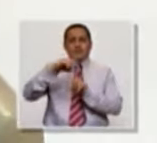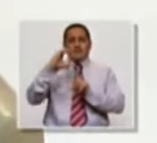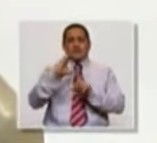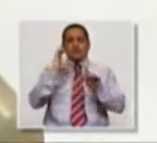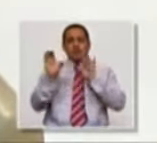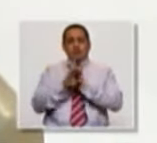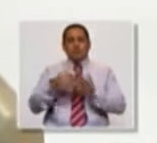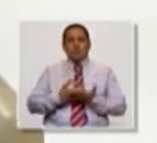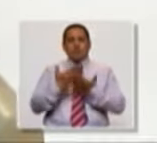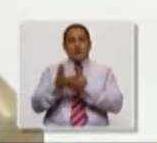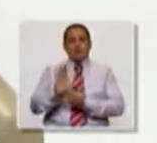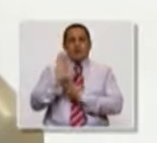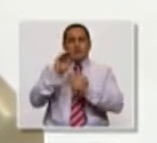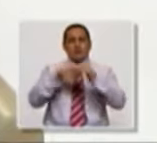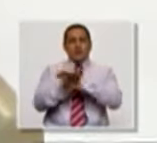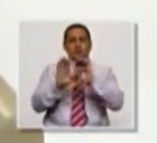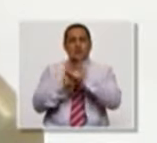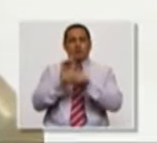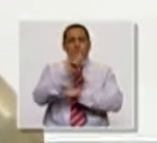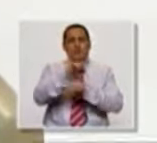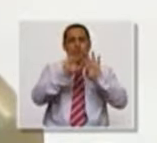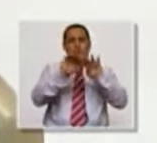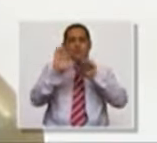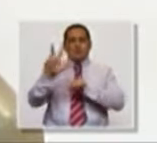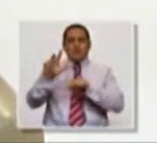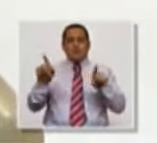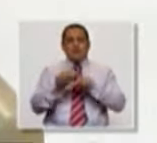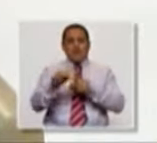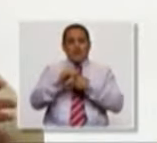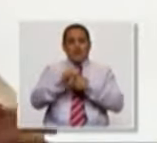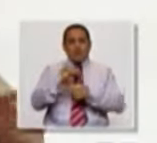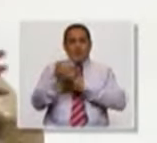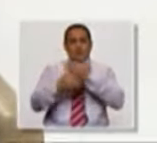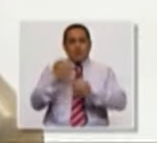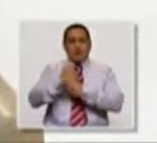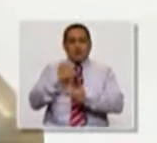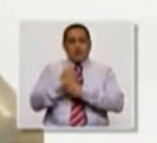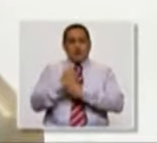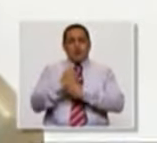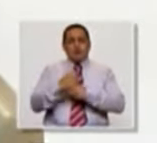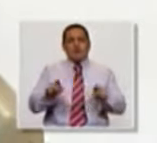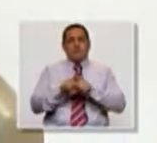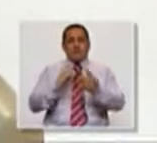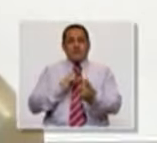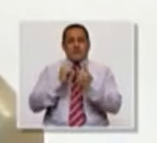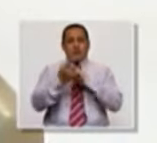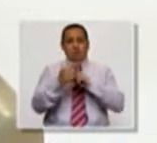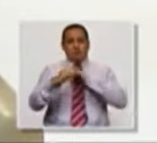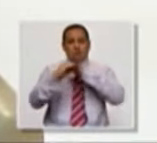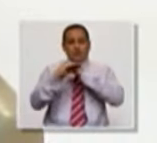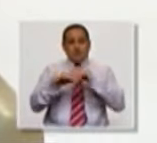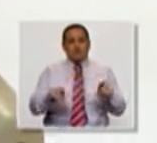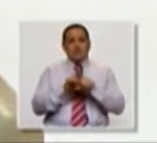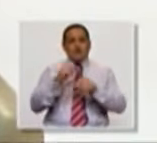Constitucional establecido en la Constitución del 93, que en la práctica empezó a funcionar después de la transición democrática, el que de alguna